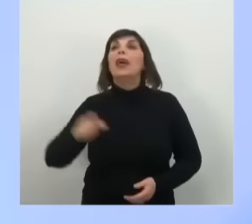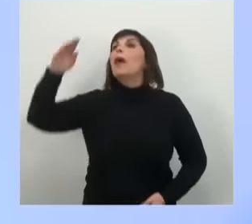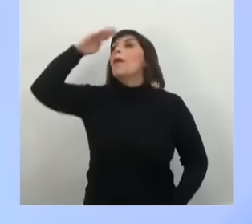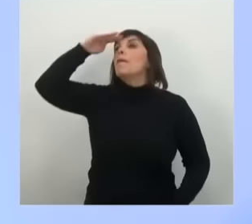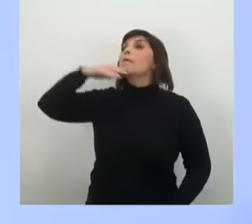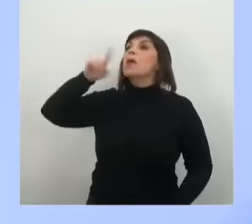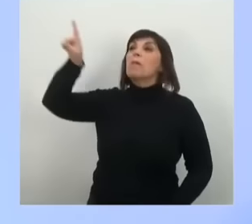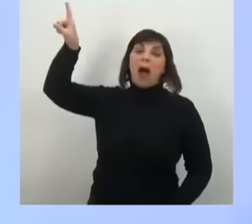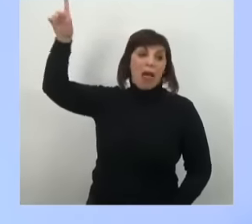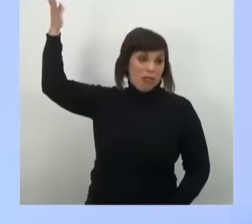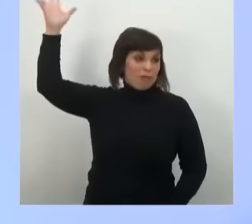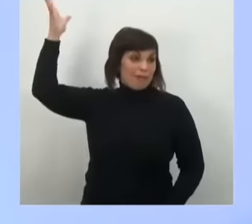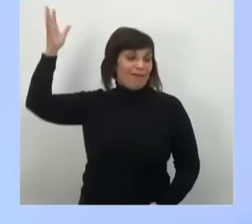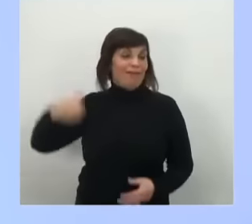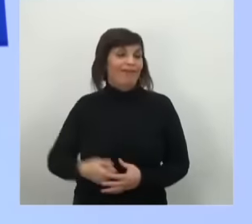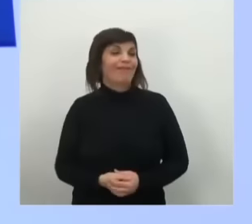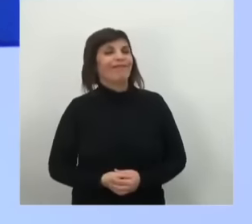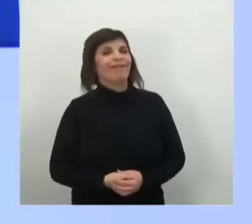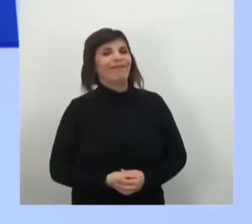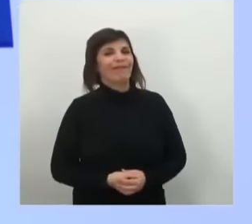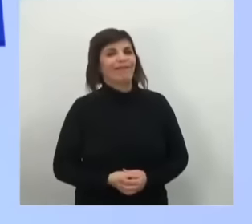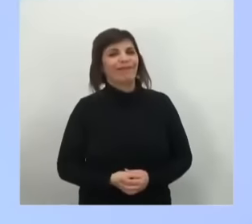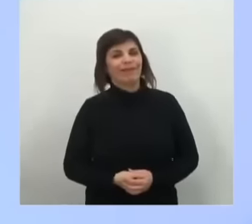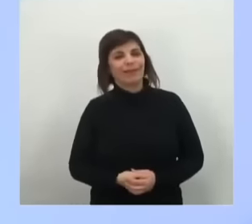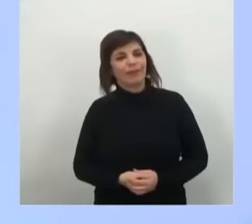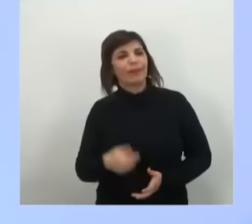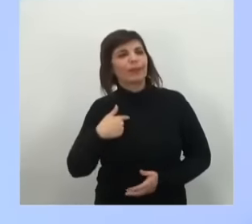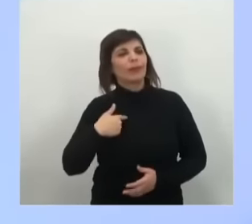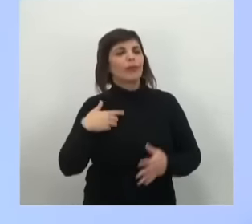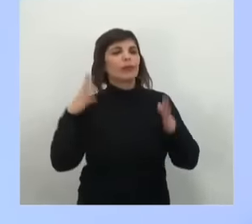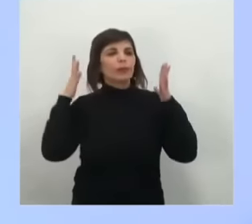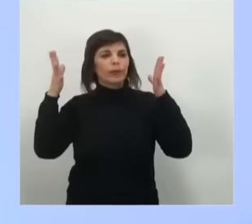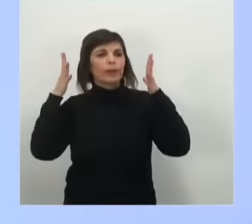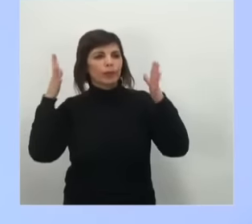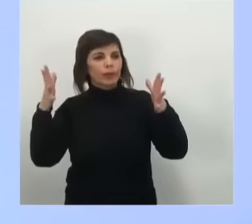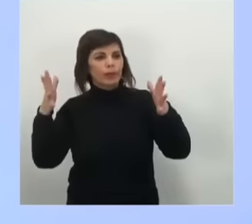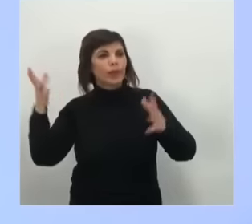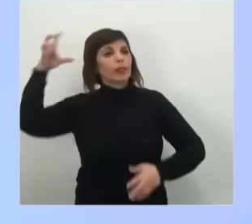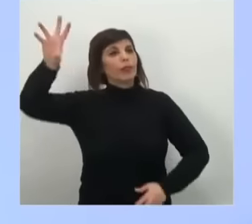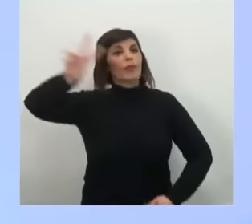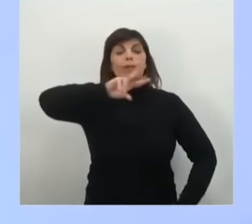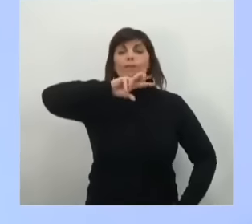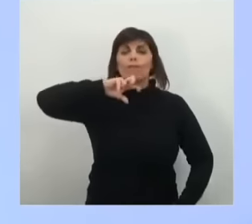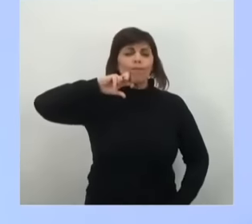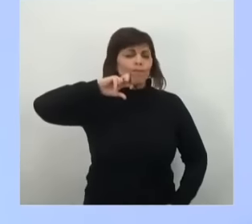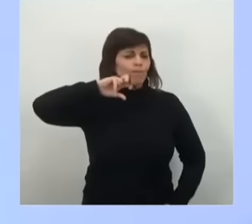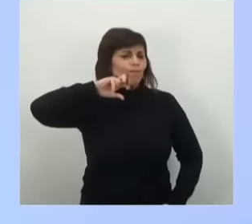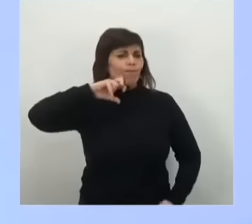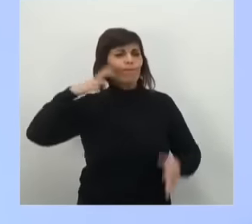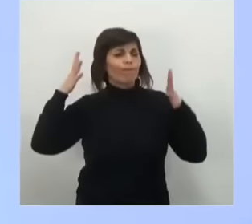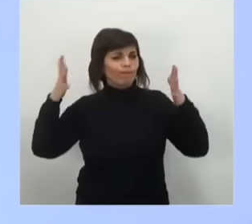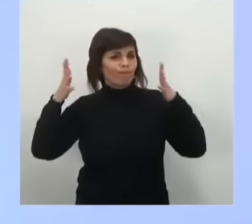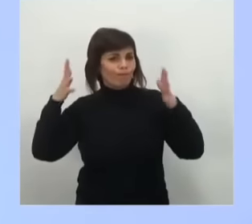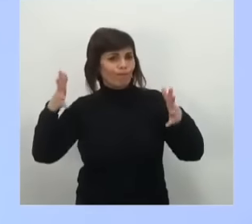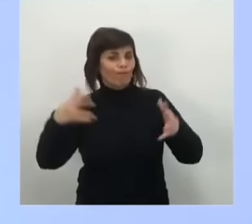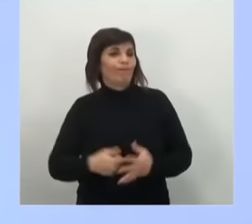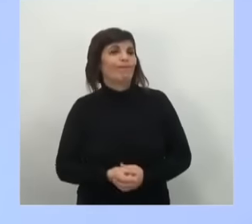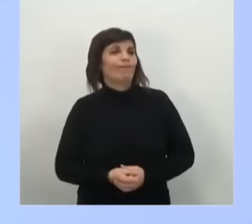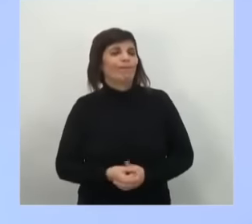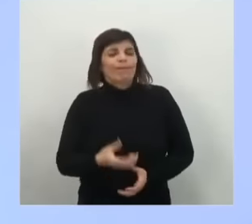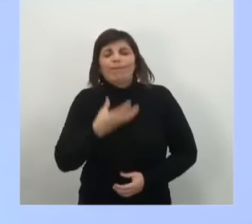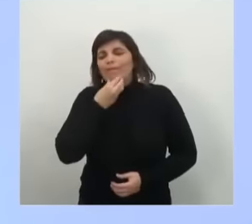celestial eso y yo recomiendo que vayáis a Israel porque es muy muy